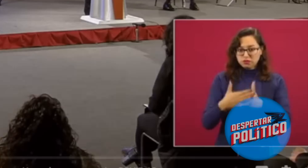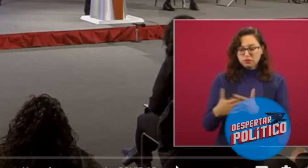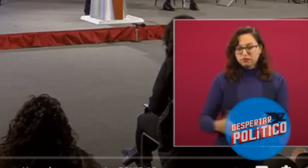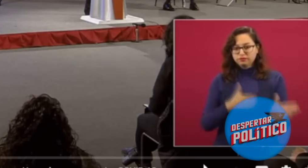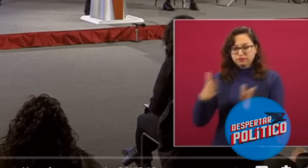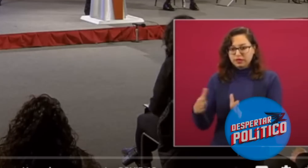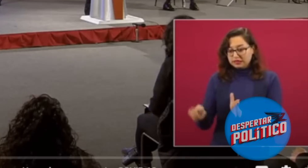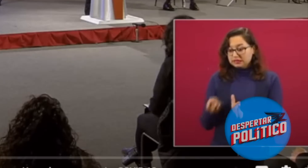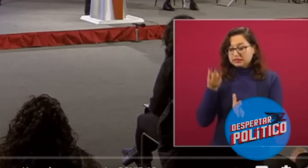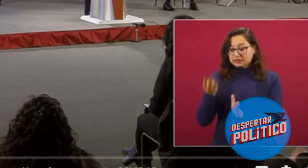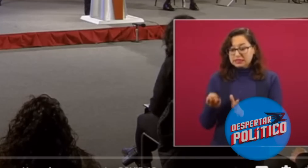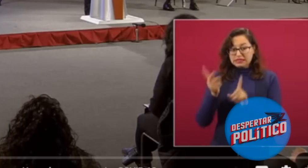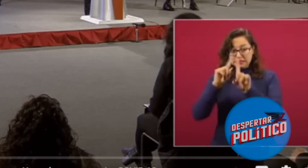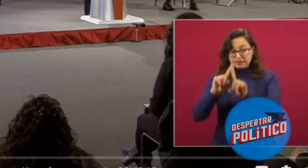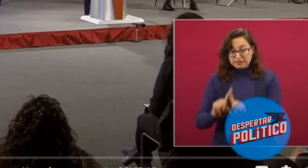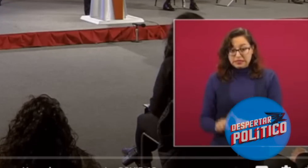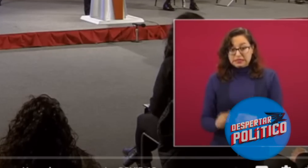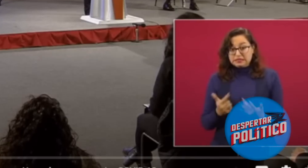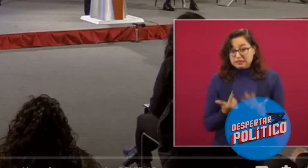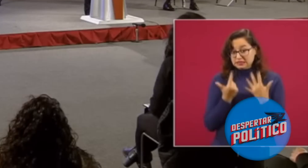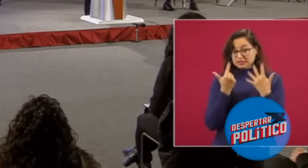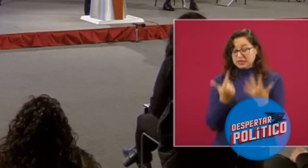cuáles de esas que acabo de enumerar, son 7,